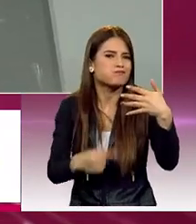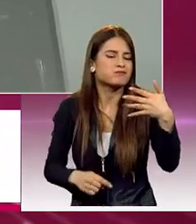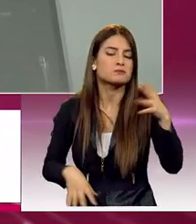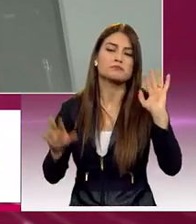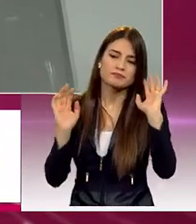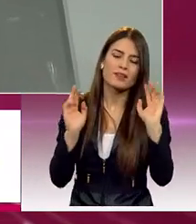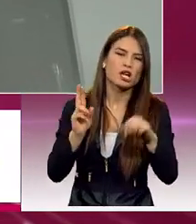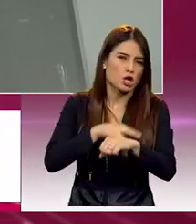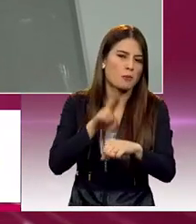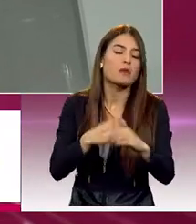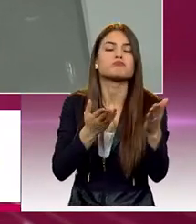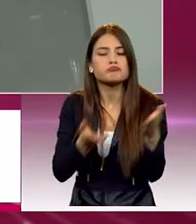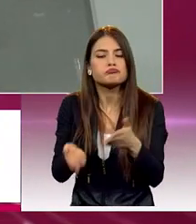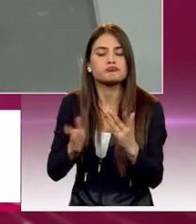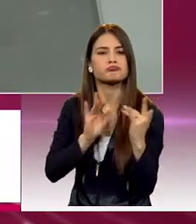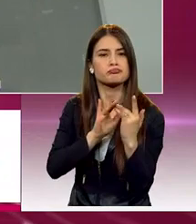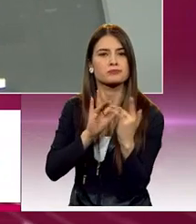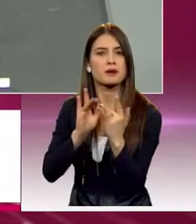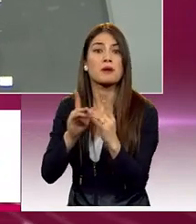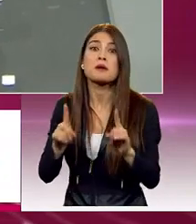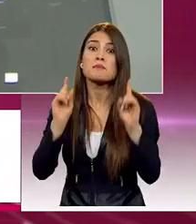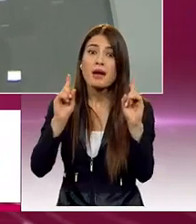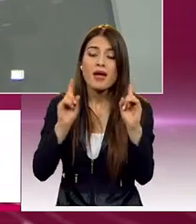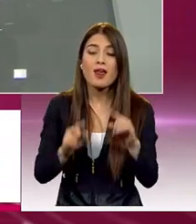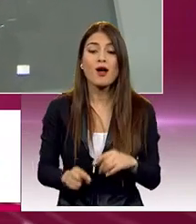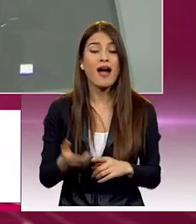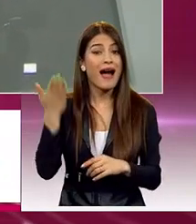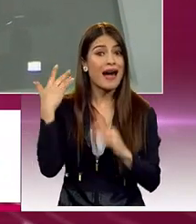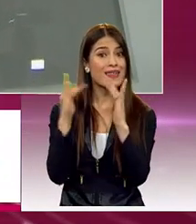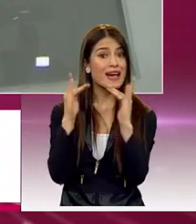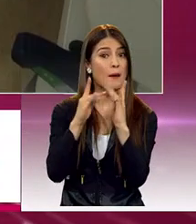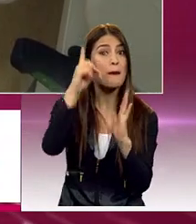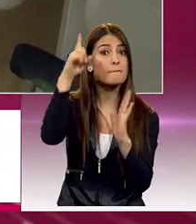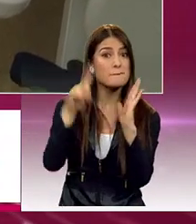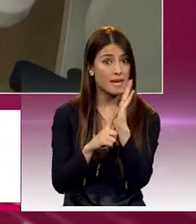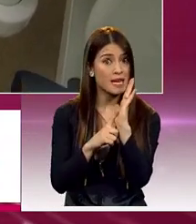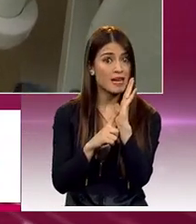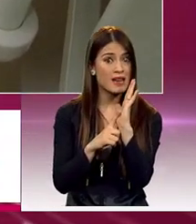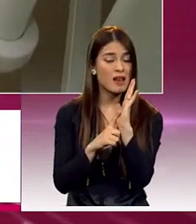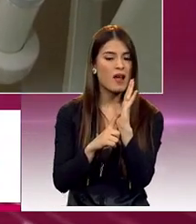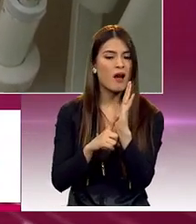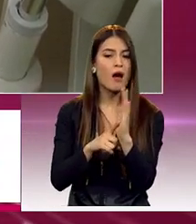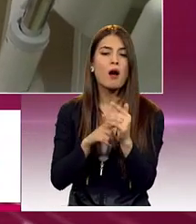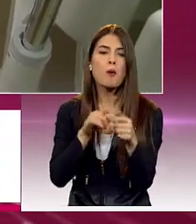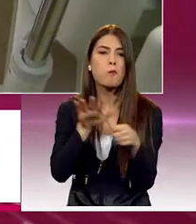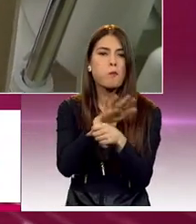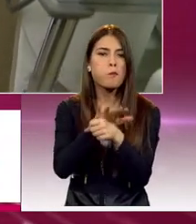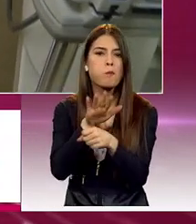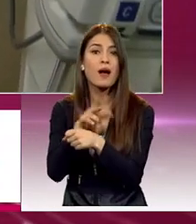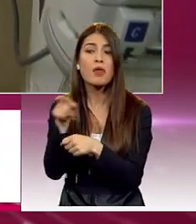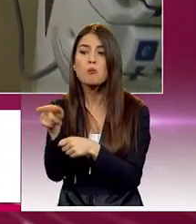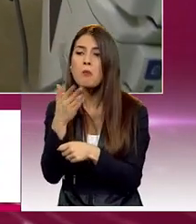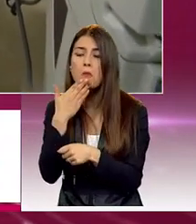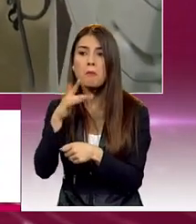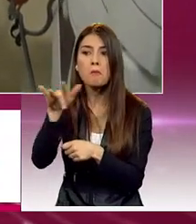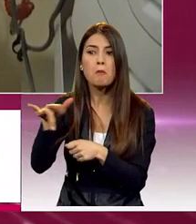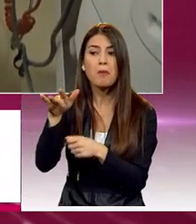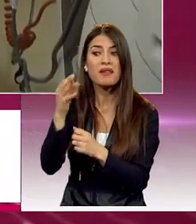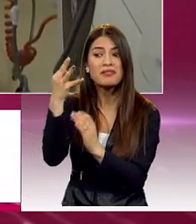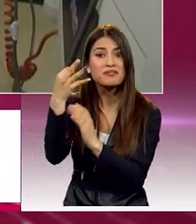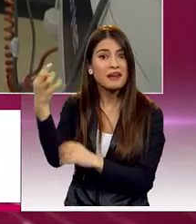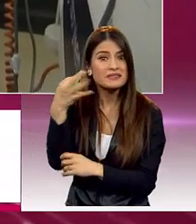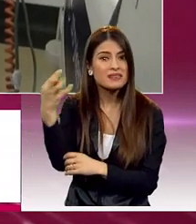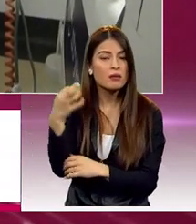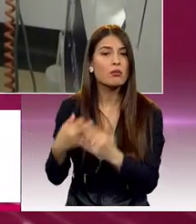300 para destinarlas a la atención del COVID. Estas 300 han crecido del mes de febrero a la fecha